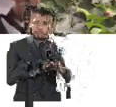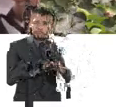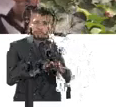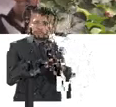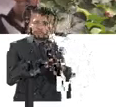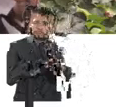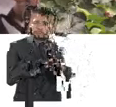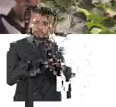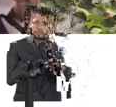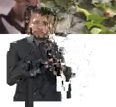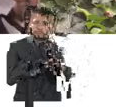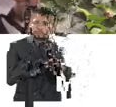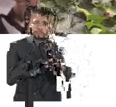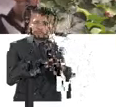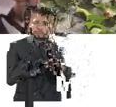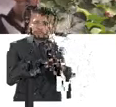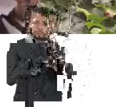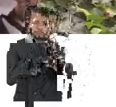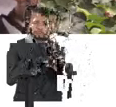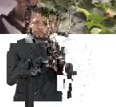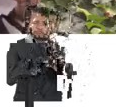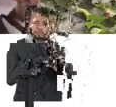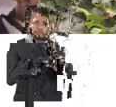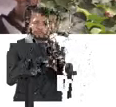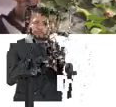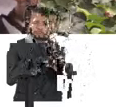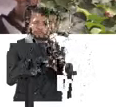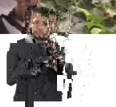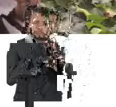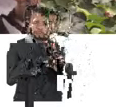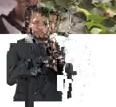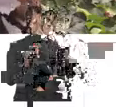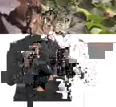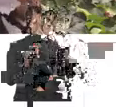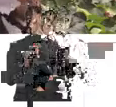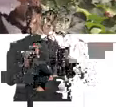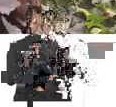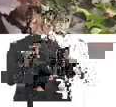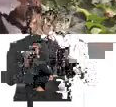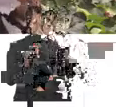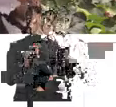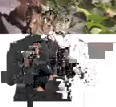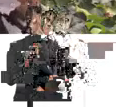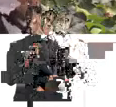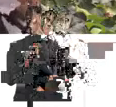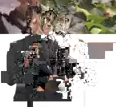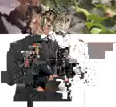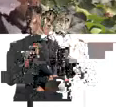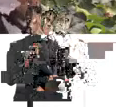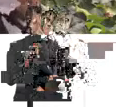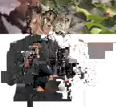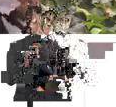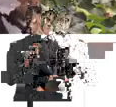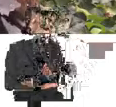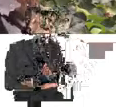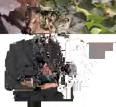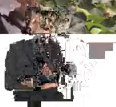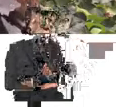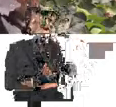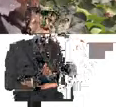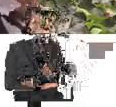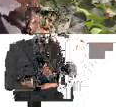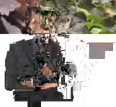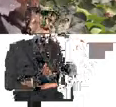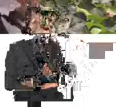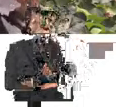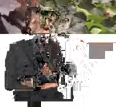Tal Mejor Hogar la desarrollaremos a través de pactos, de acuerdos de voluntades, temas concretos a la luz de las oportunidades que